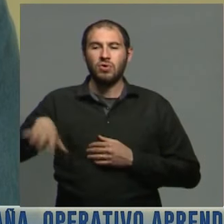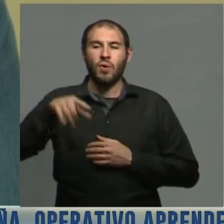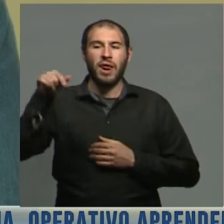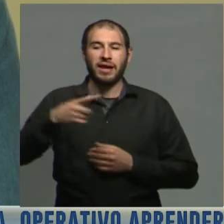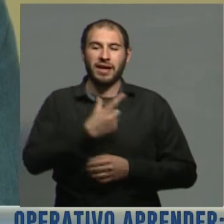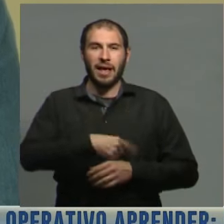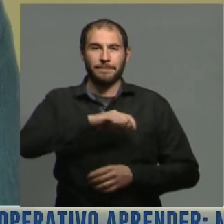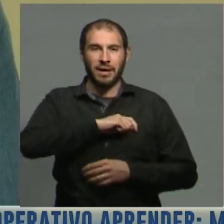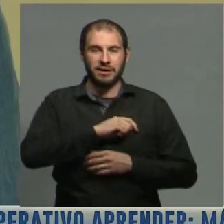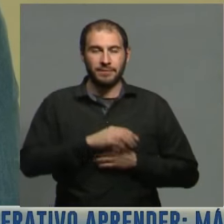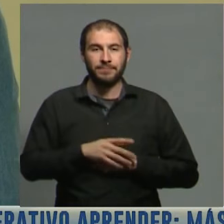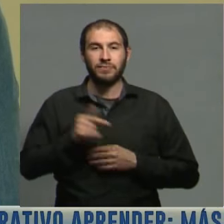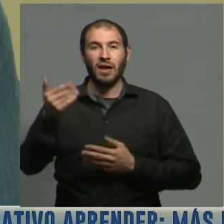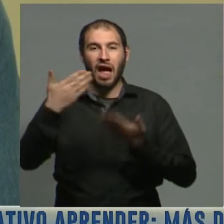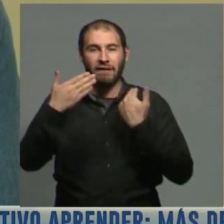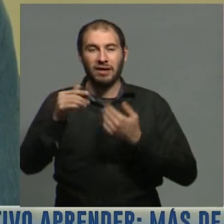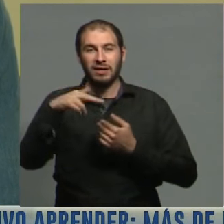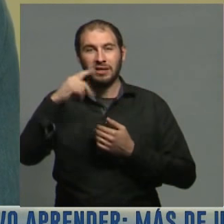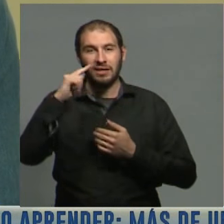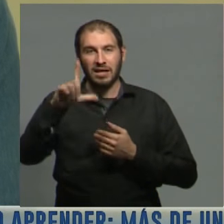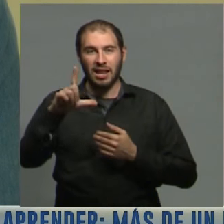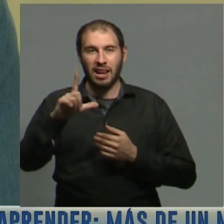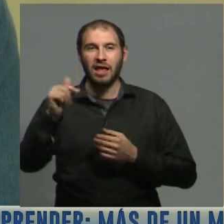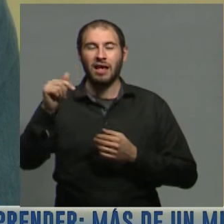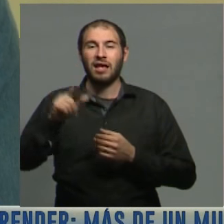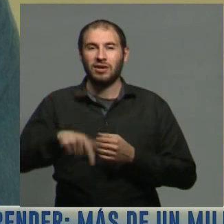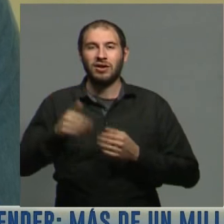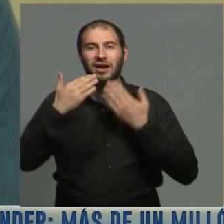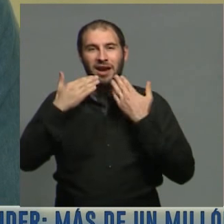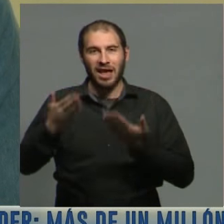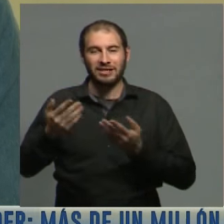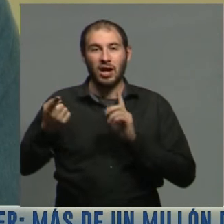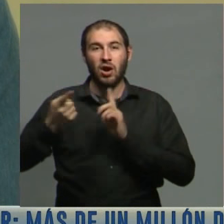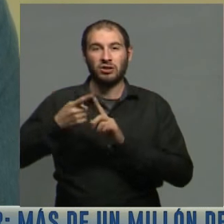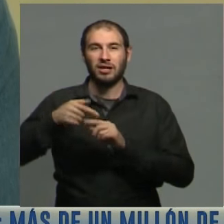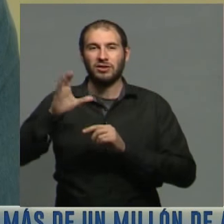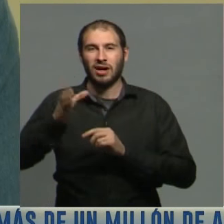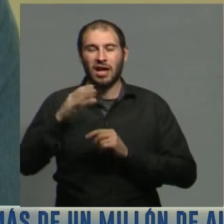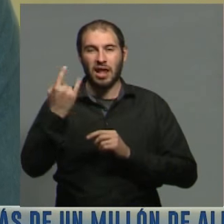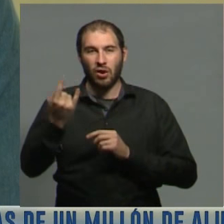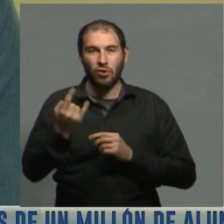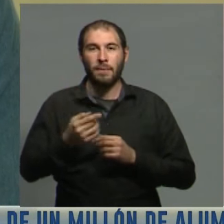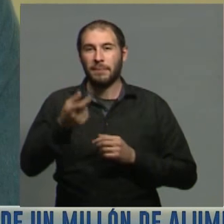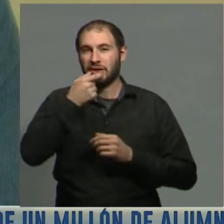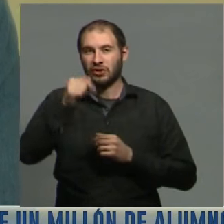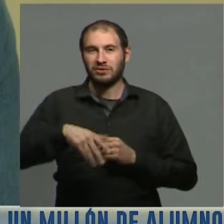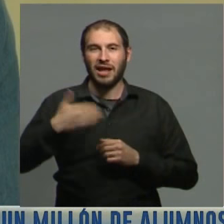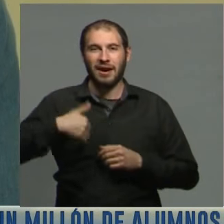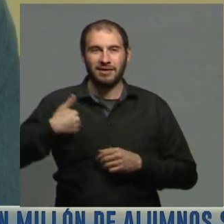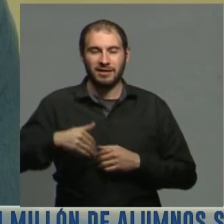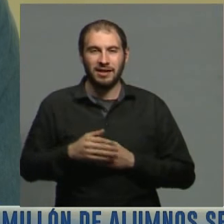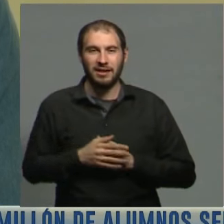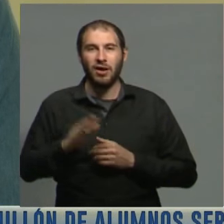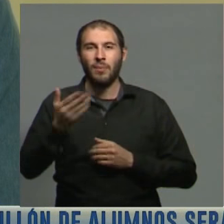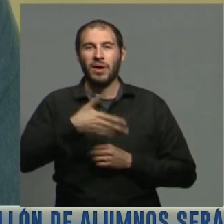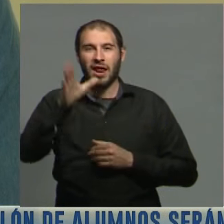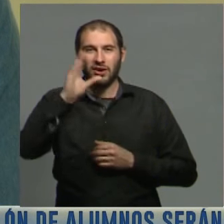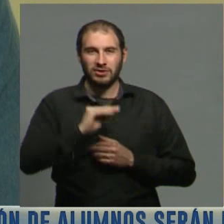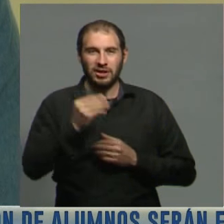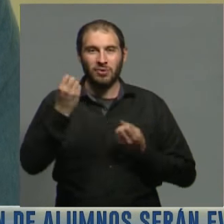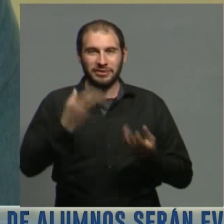en España. Vamos a hablar con Nil López, a quien le agradezco el contacto con Señal U, con Mendoza, con Argentina. Muy buenas